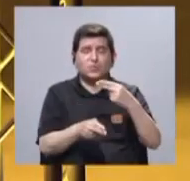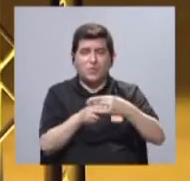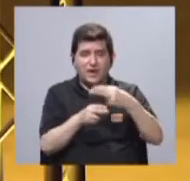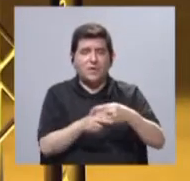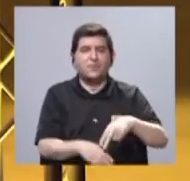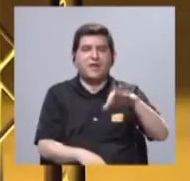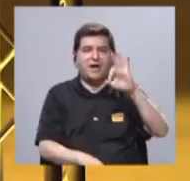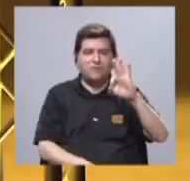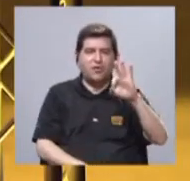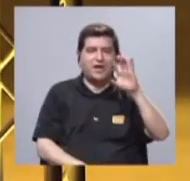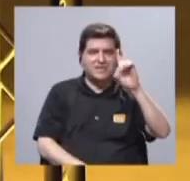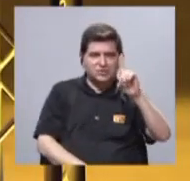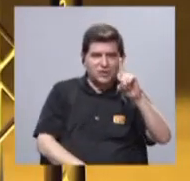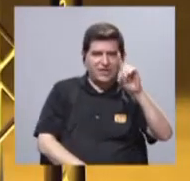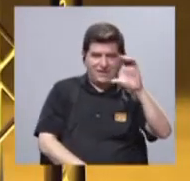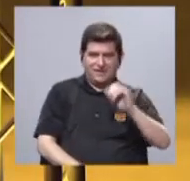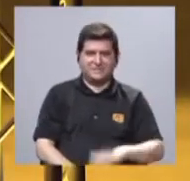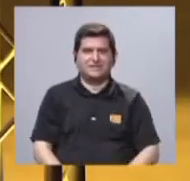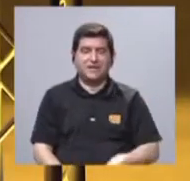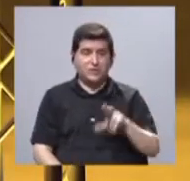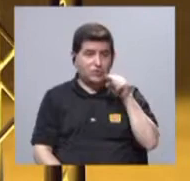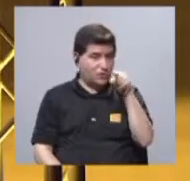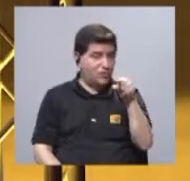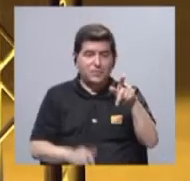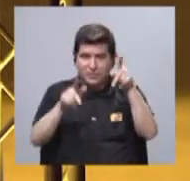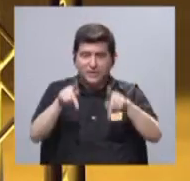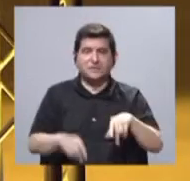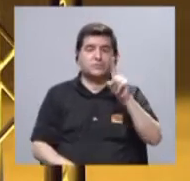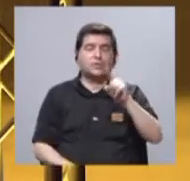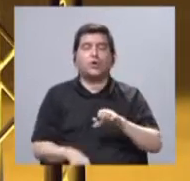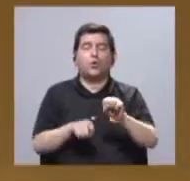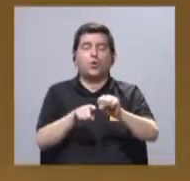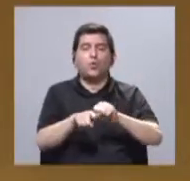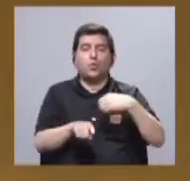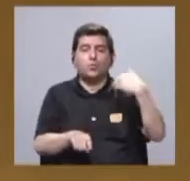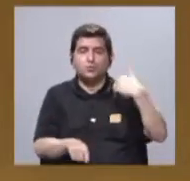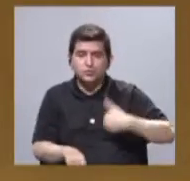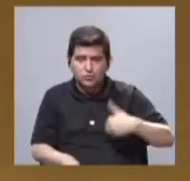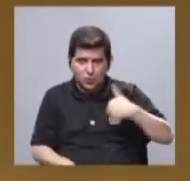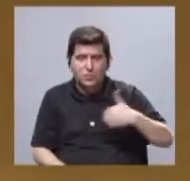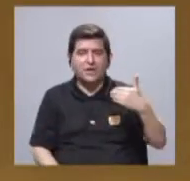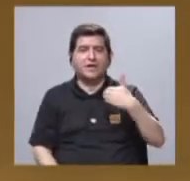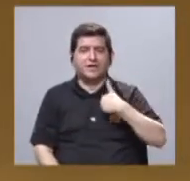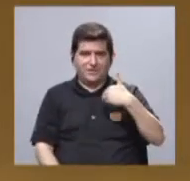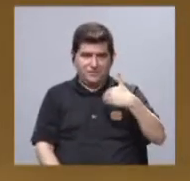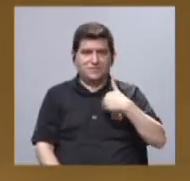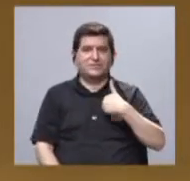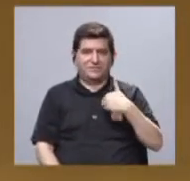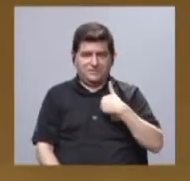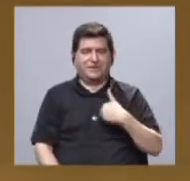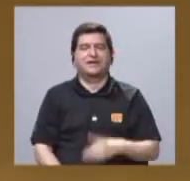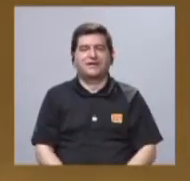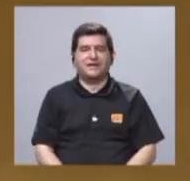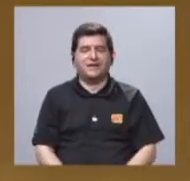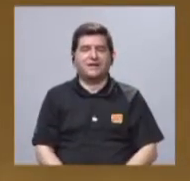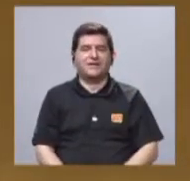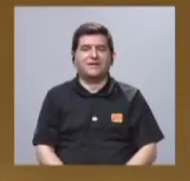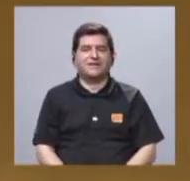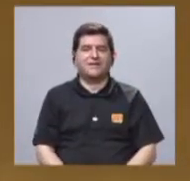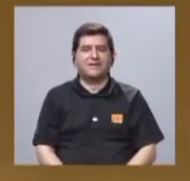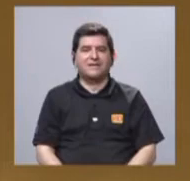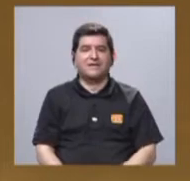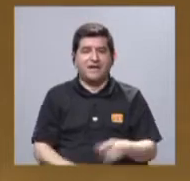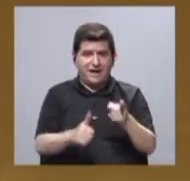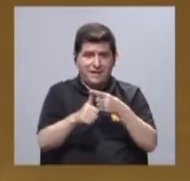que se llama Florencio del Castillo, no por el senador, sino por un sobrino de